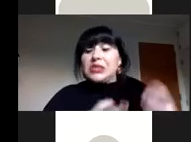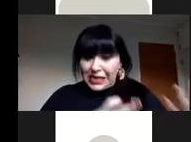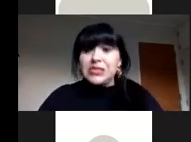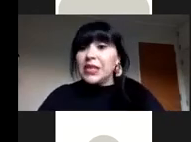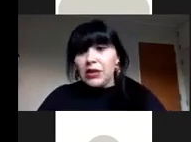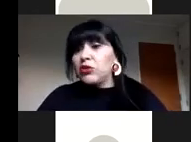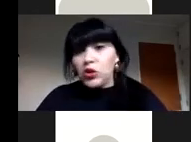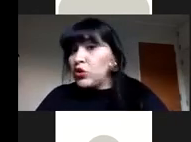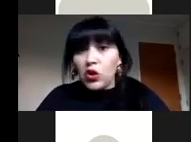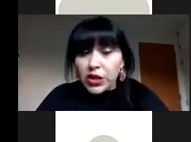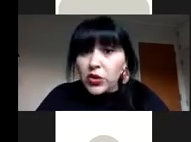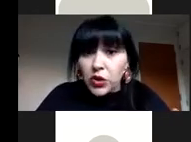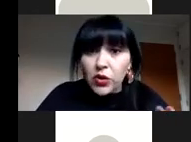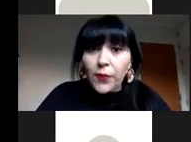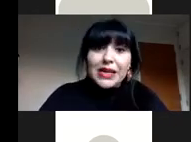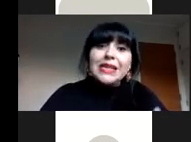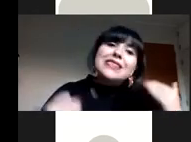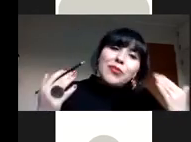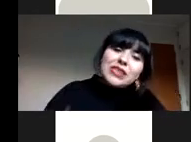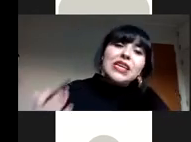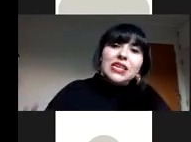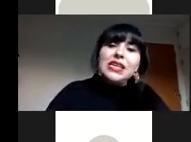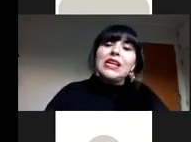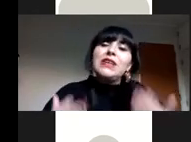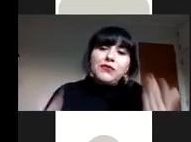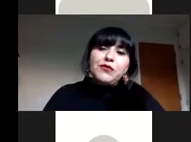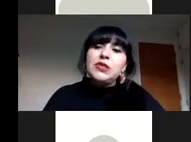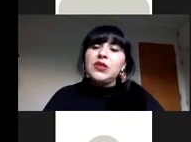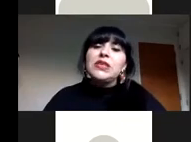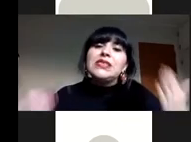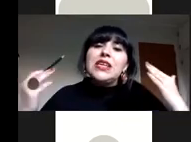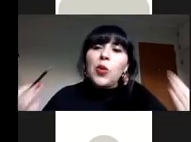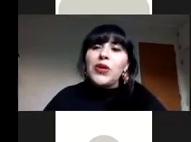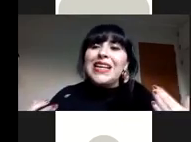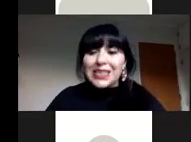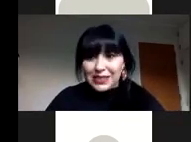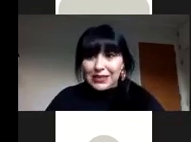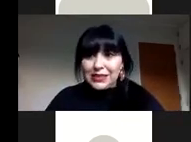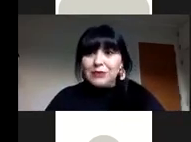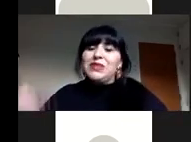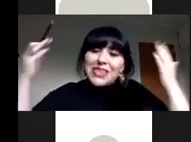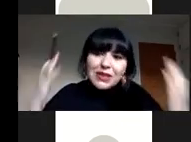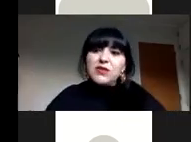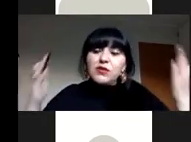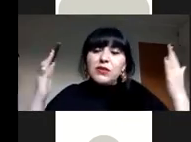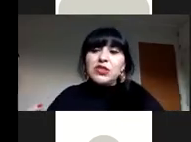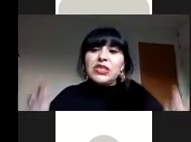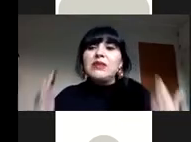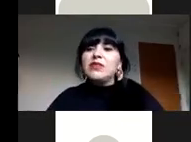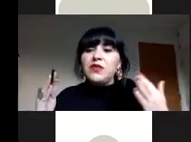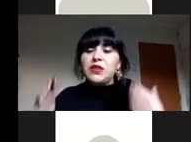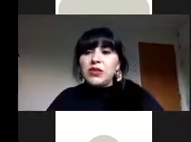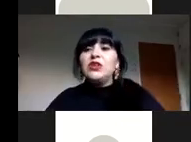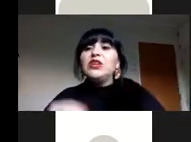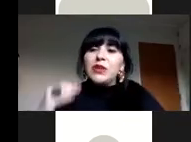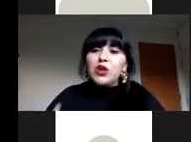cierto, tiene ese riesgo, no lo desconozco, también tiene el beneficio de que nos pone alerta. Mientras más información tengamos